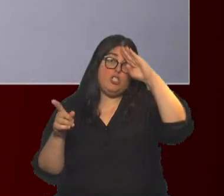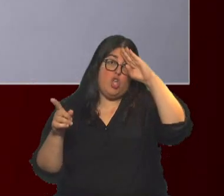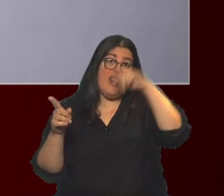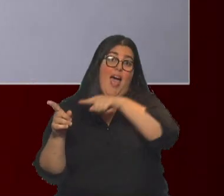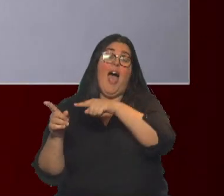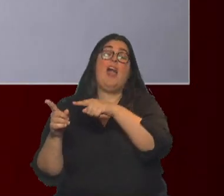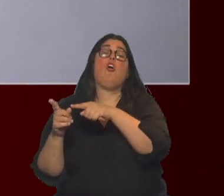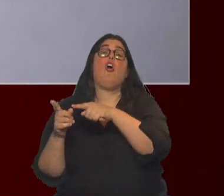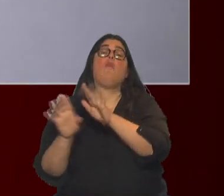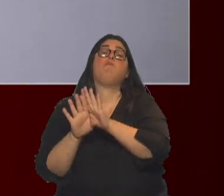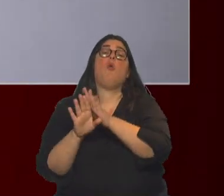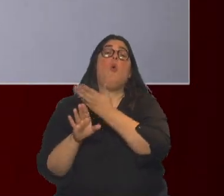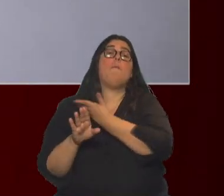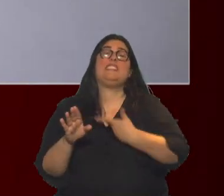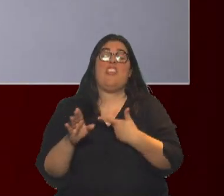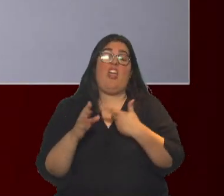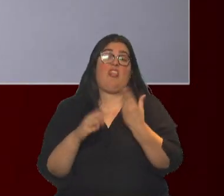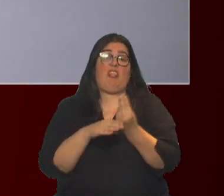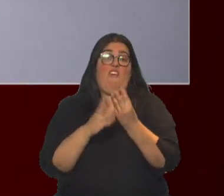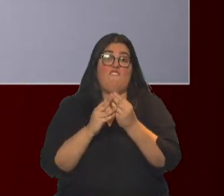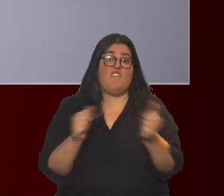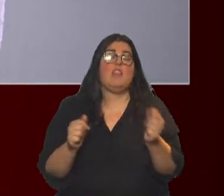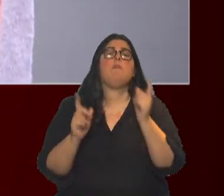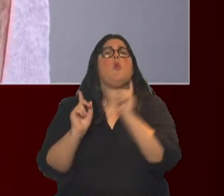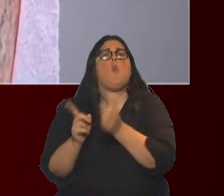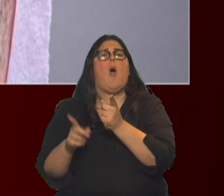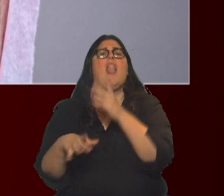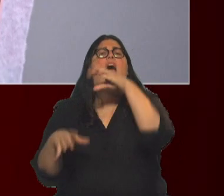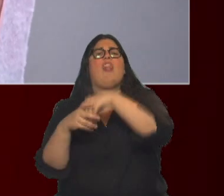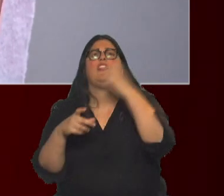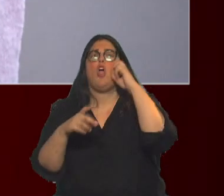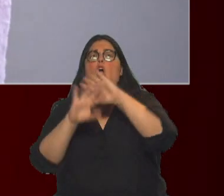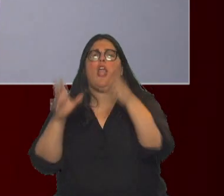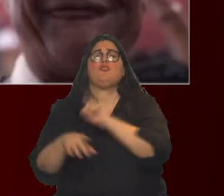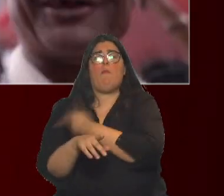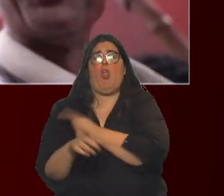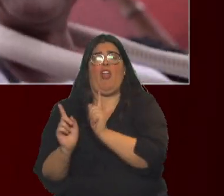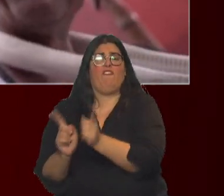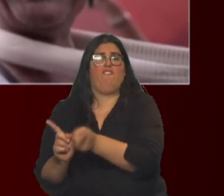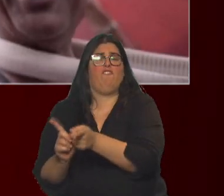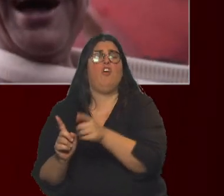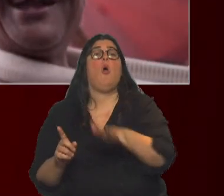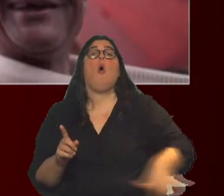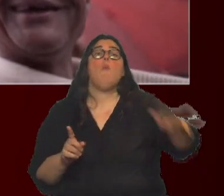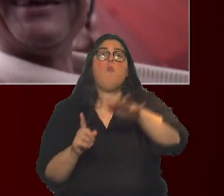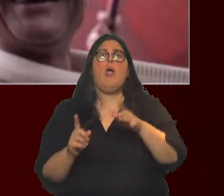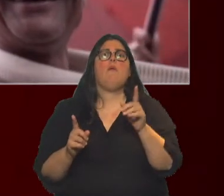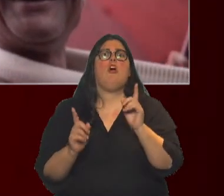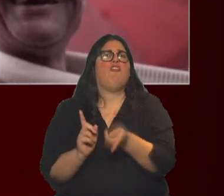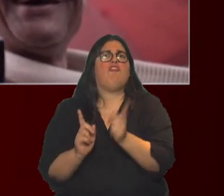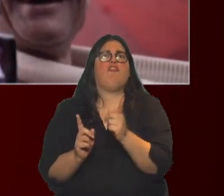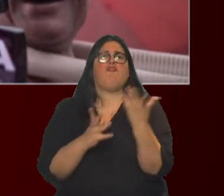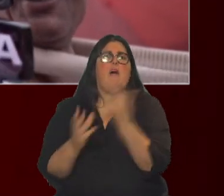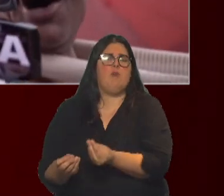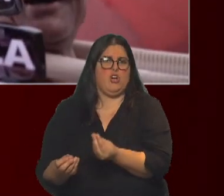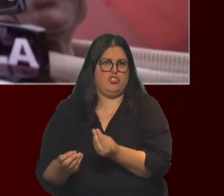abandona el poder político, tanto en las cámaras como también, y digámoslo, en términos de un apoyo popular importante. Se